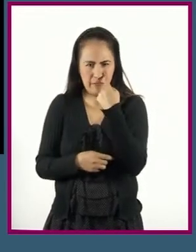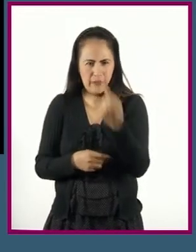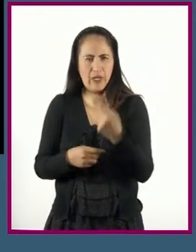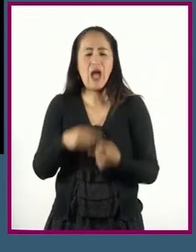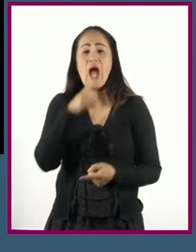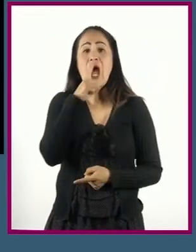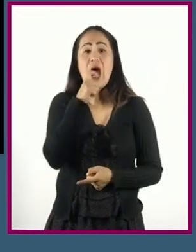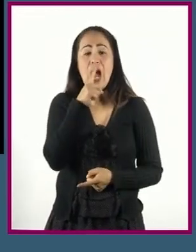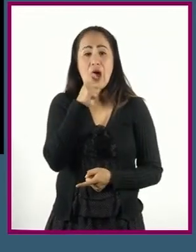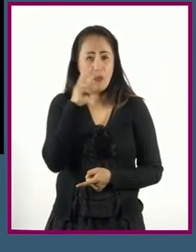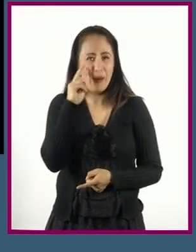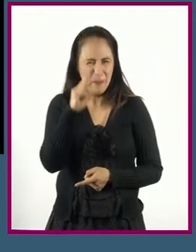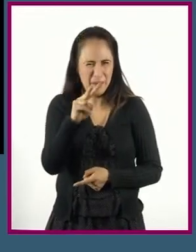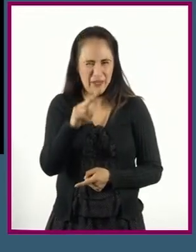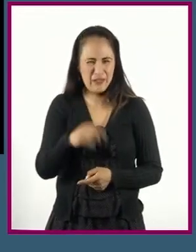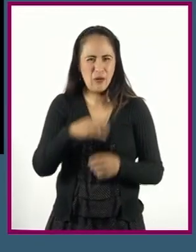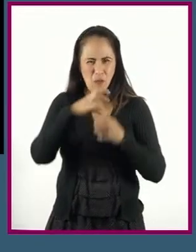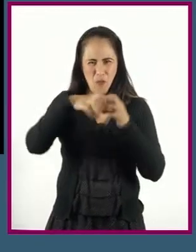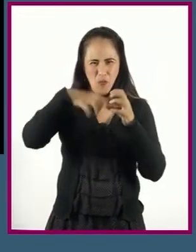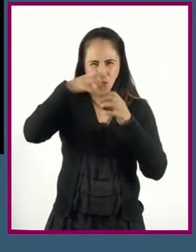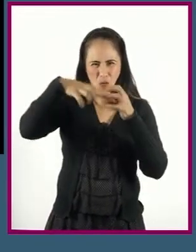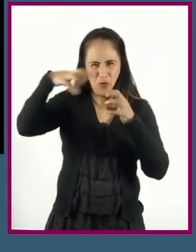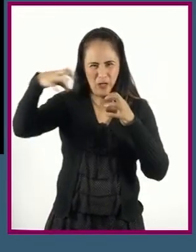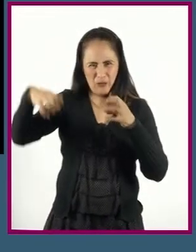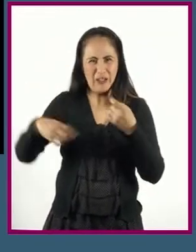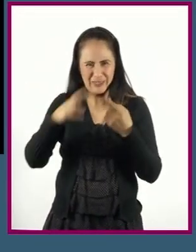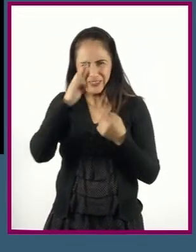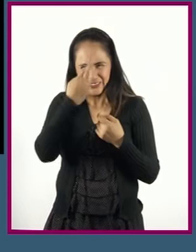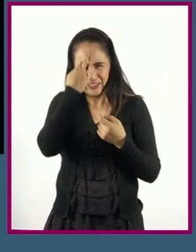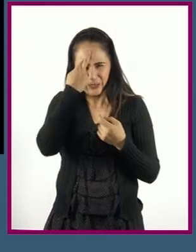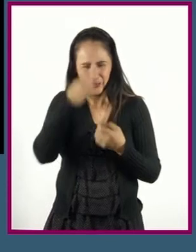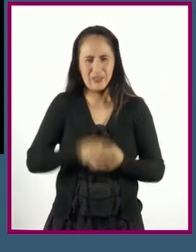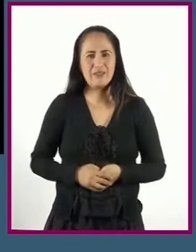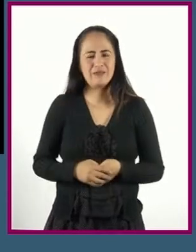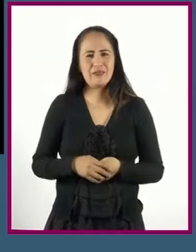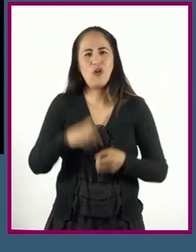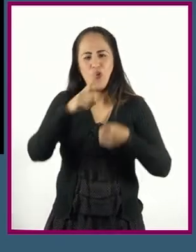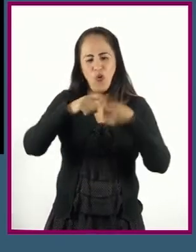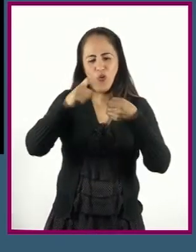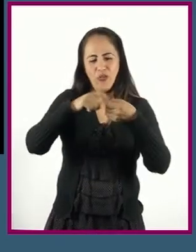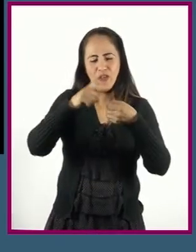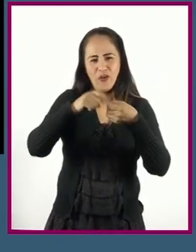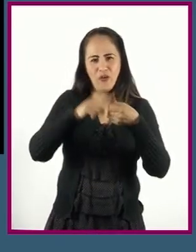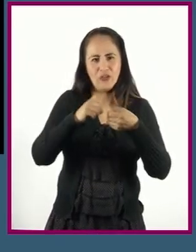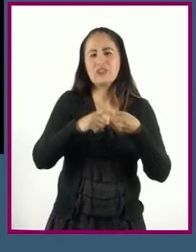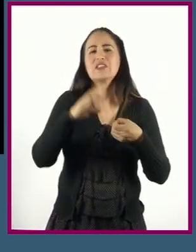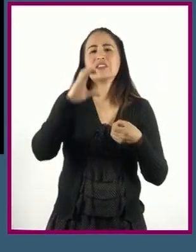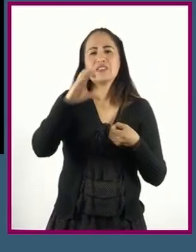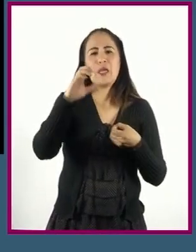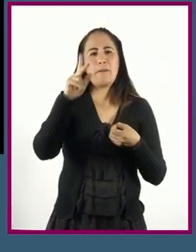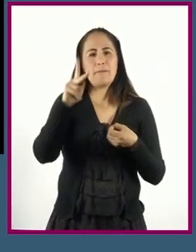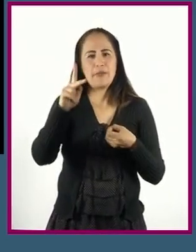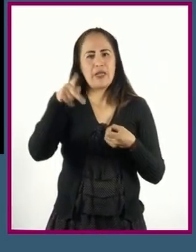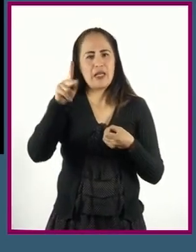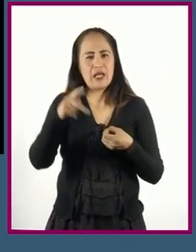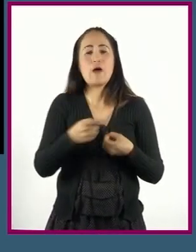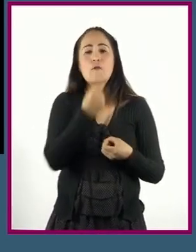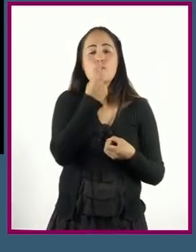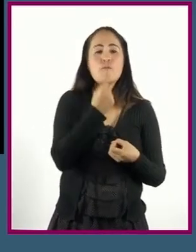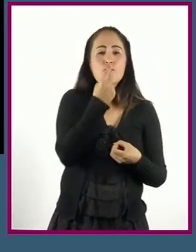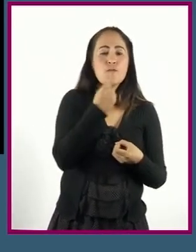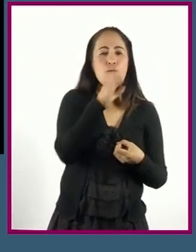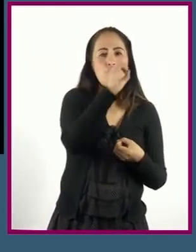agua, las podemos ver aquí. Como sabemos que es agua, recuerden el código de colores CPK, rojo para el